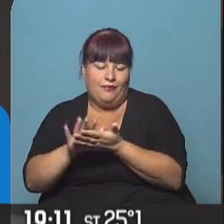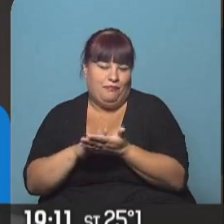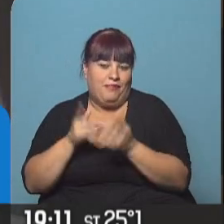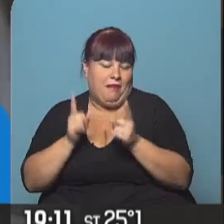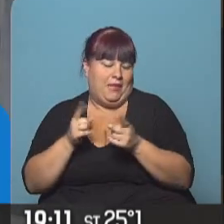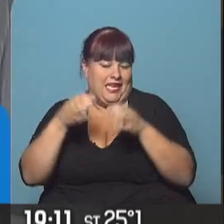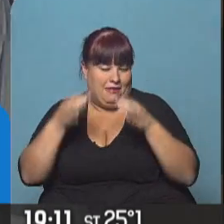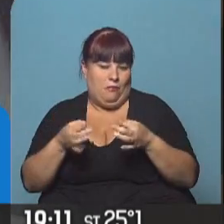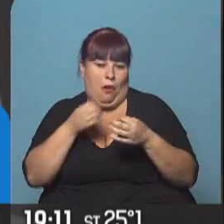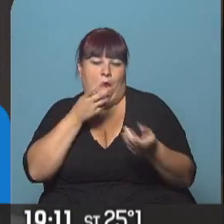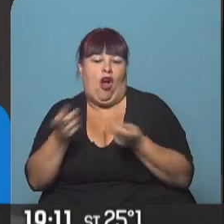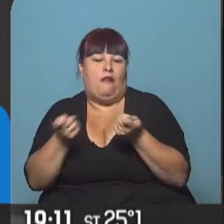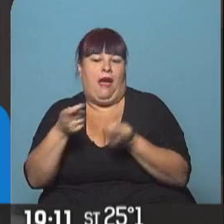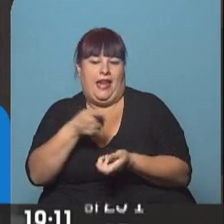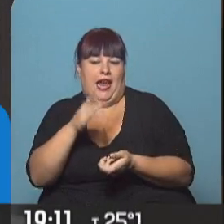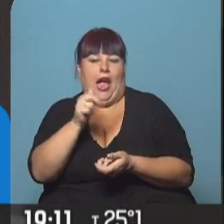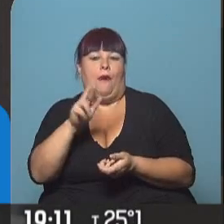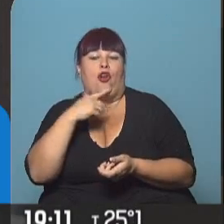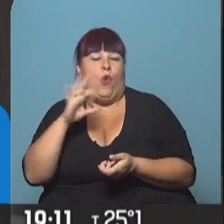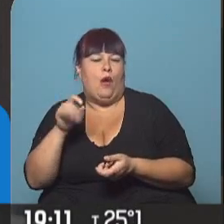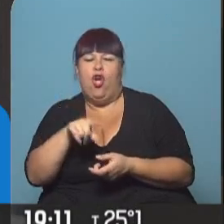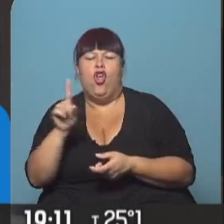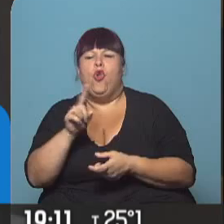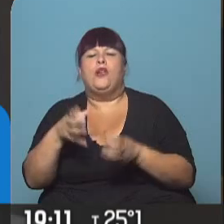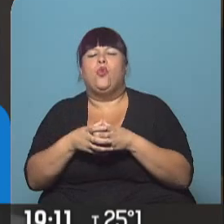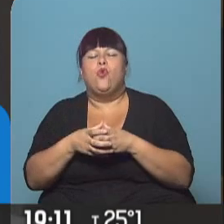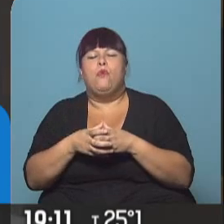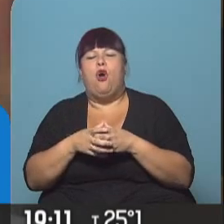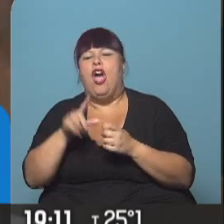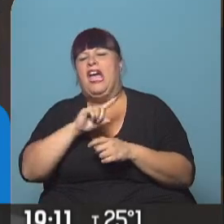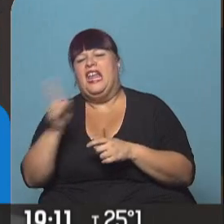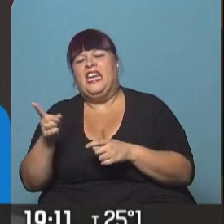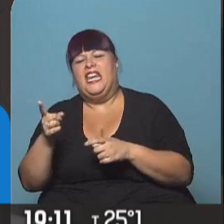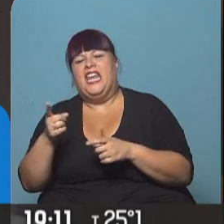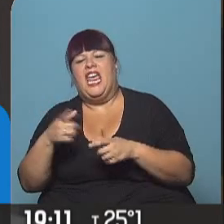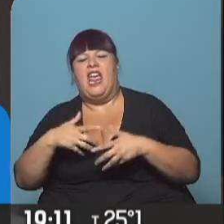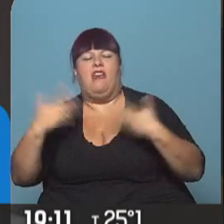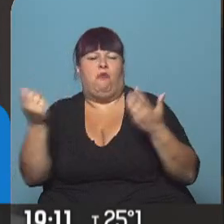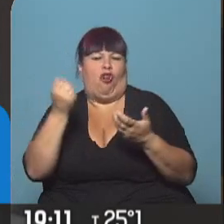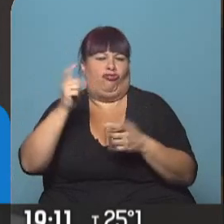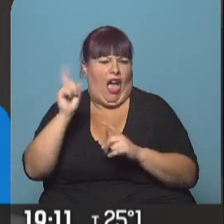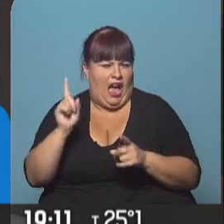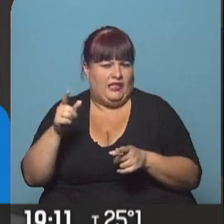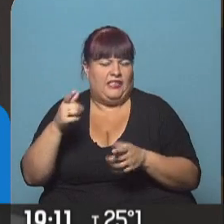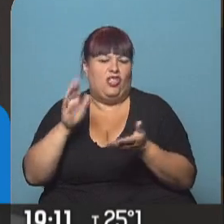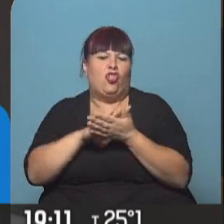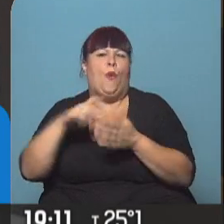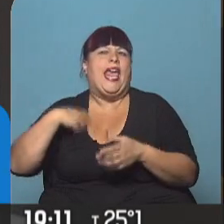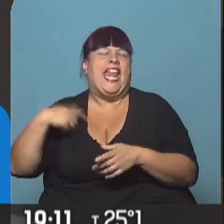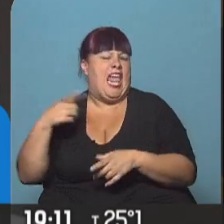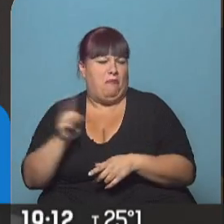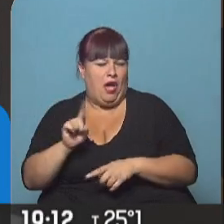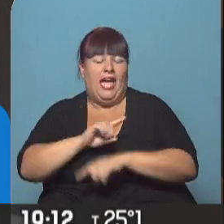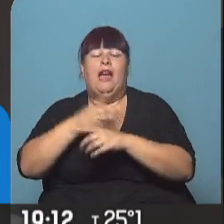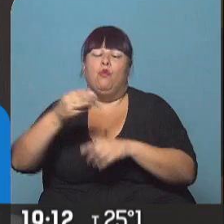donde en definitiva mejor se mueve Barrionuevo. No es un dirigente ni que tenga demasiada preponderancia en los términos gremiales